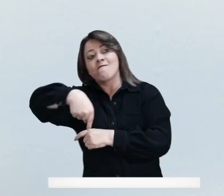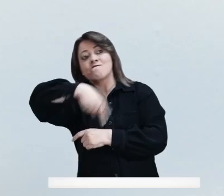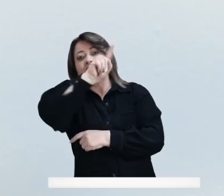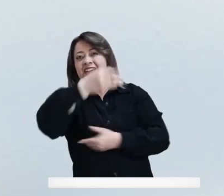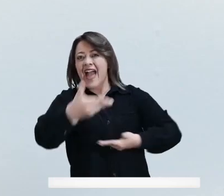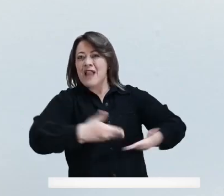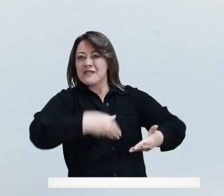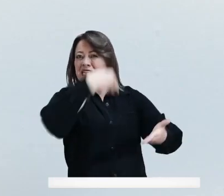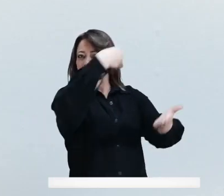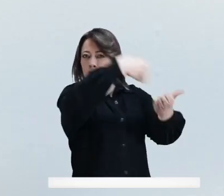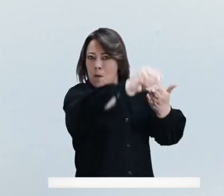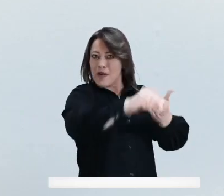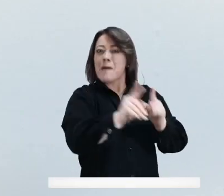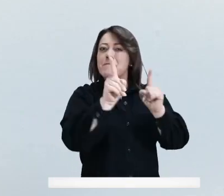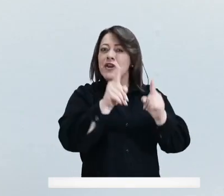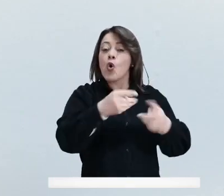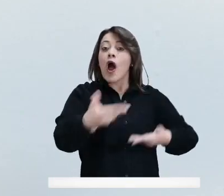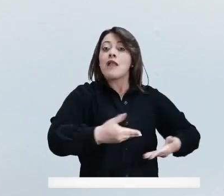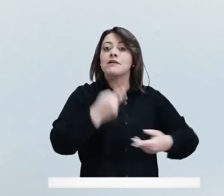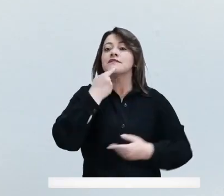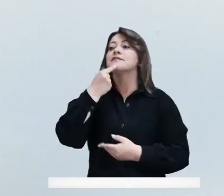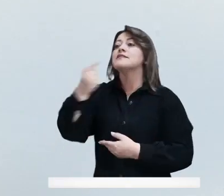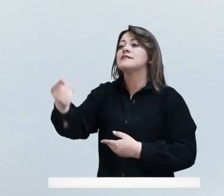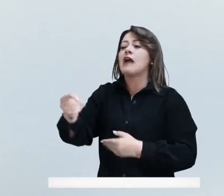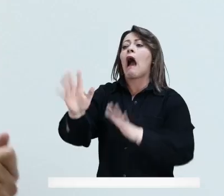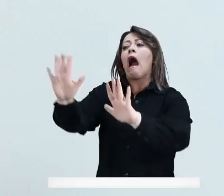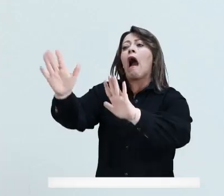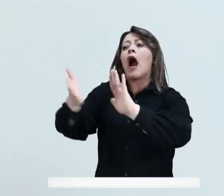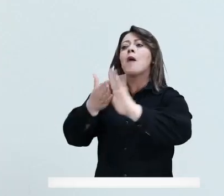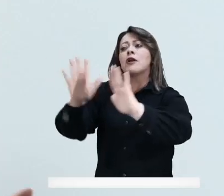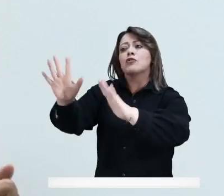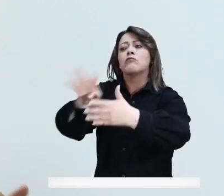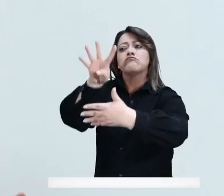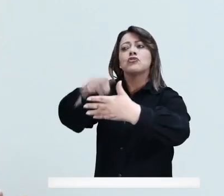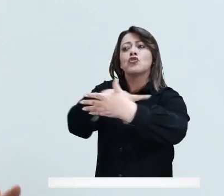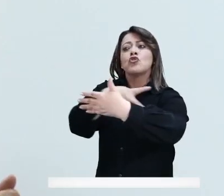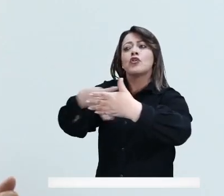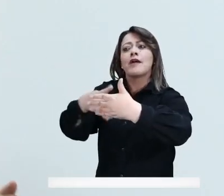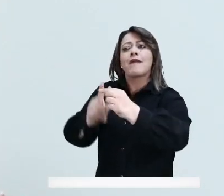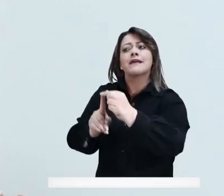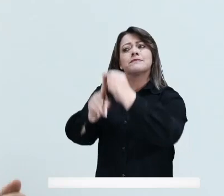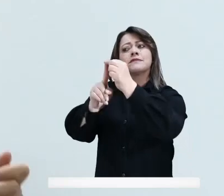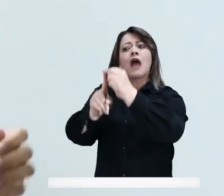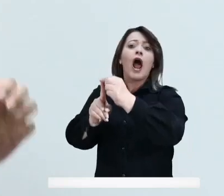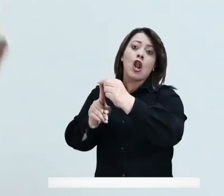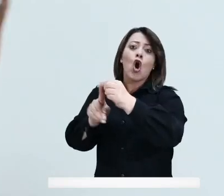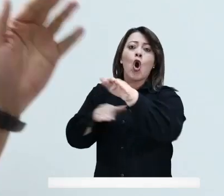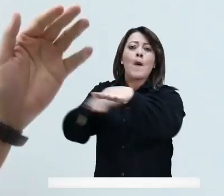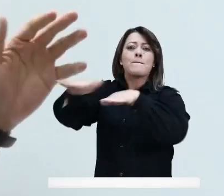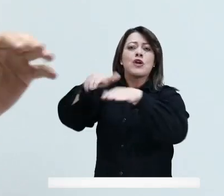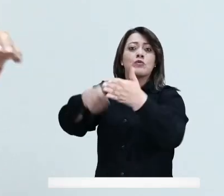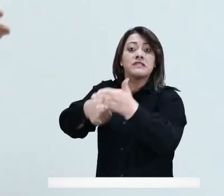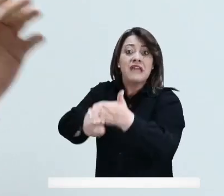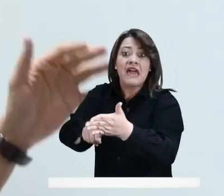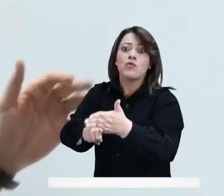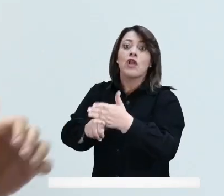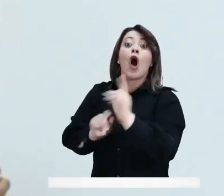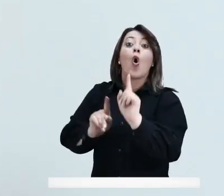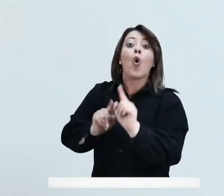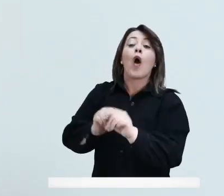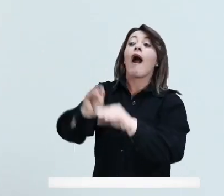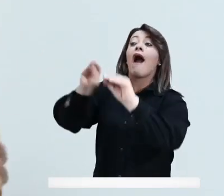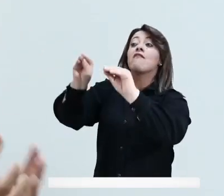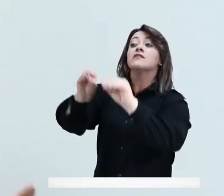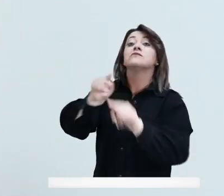bonos canjeables, pues cuando iban al supermercado a usar esos bonos, los supermercados les tenían pico y cédula,